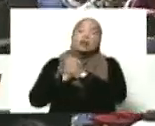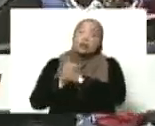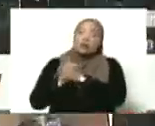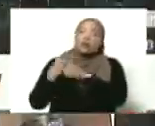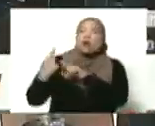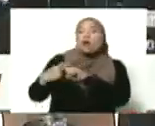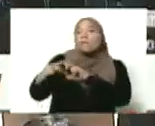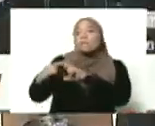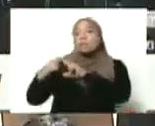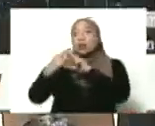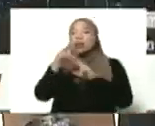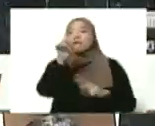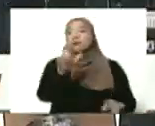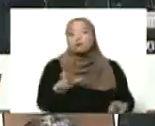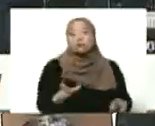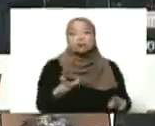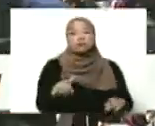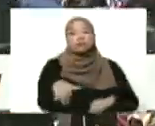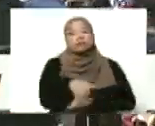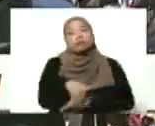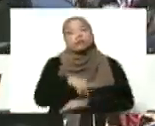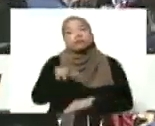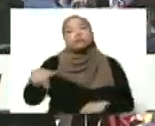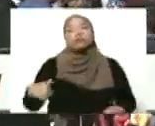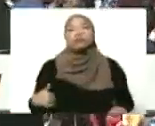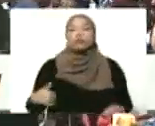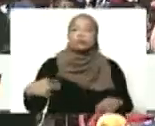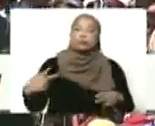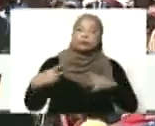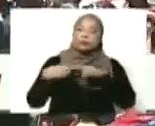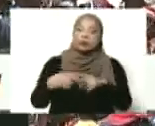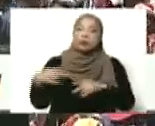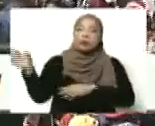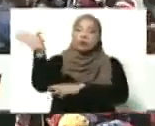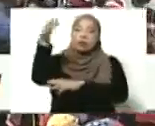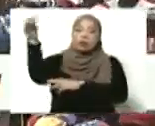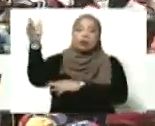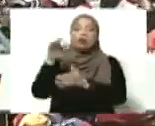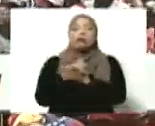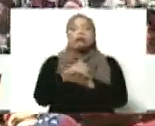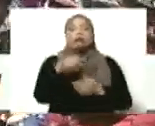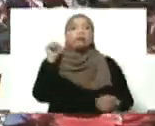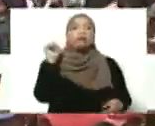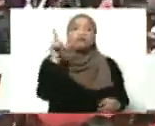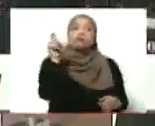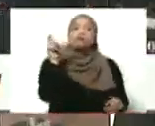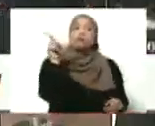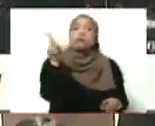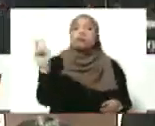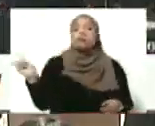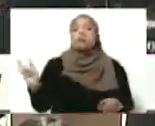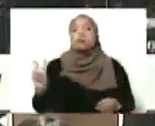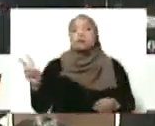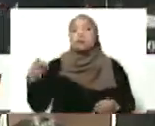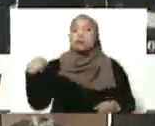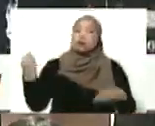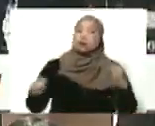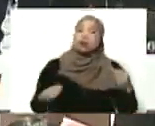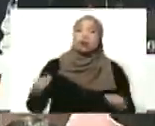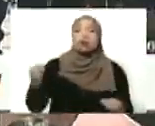persona de ellos y de ellas, nosotros estaremos entregando el banderín del Partido Socialista Unido de Venezuela, el estandarte